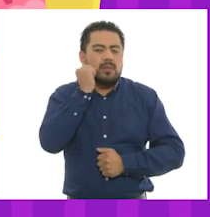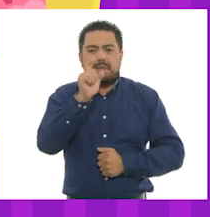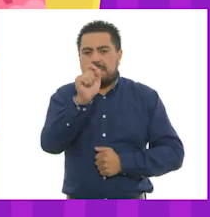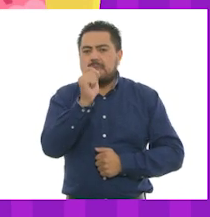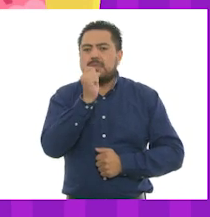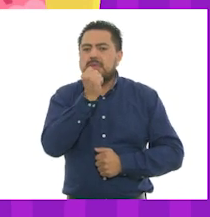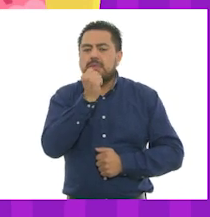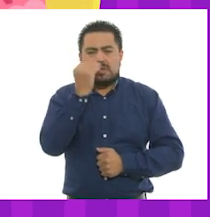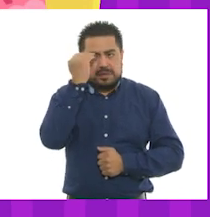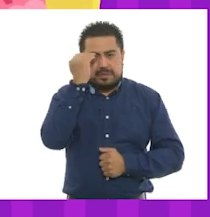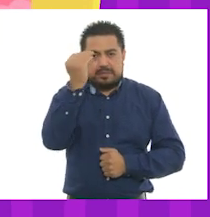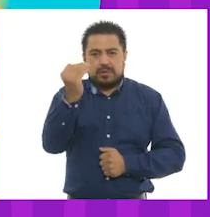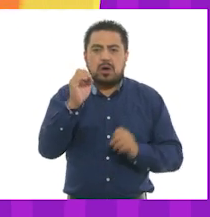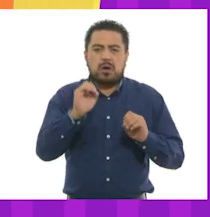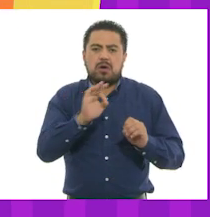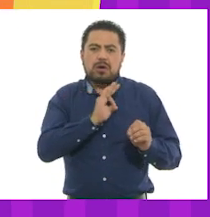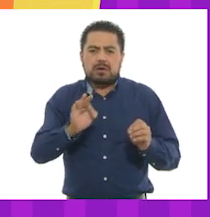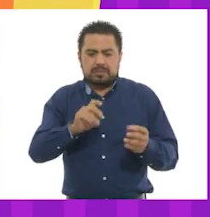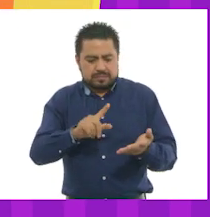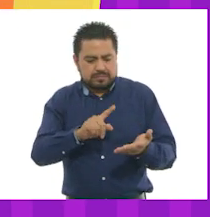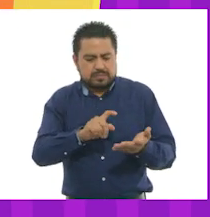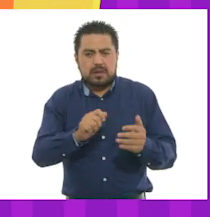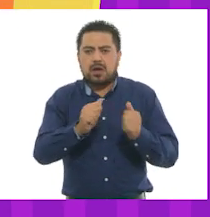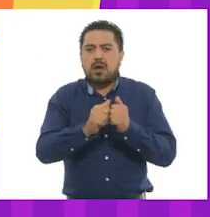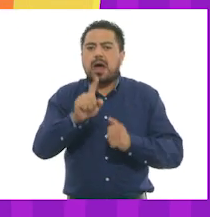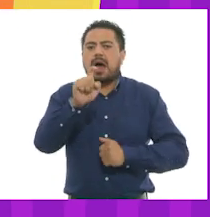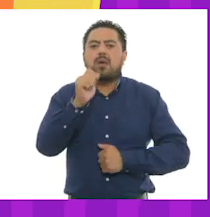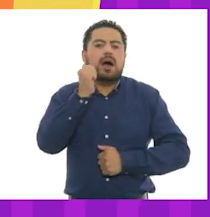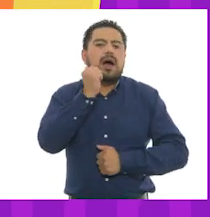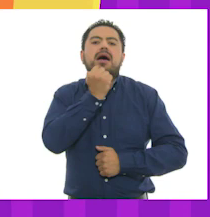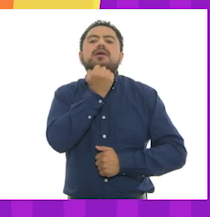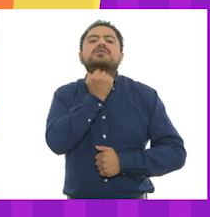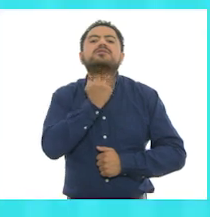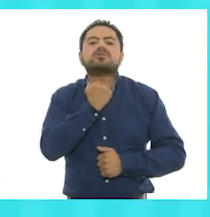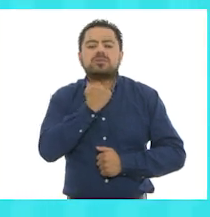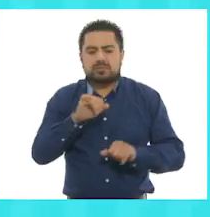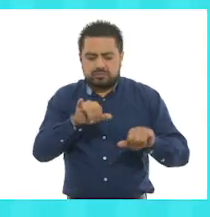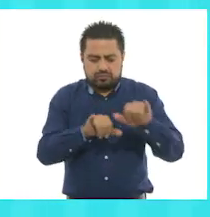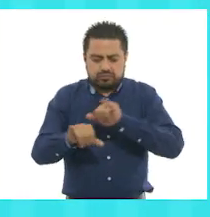durante 20 segundos o aplica desinfectante a base de agua y alcohol.